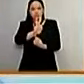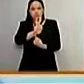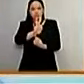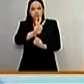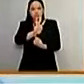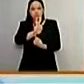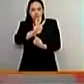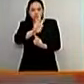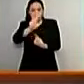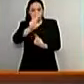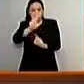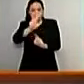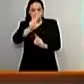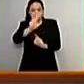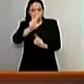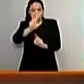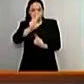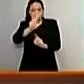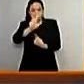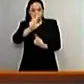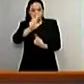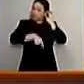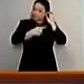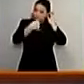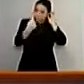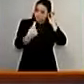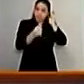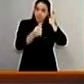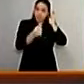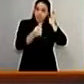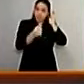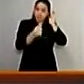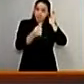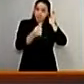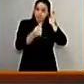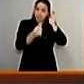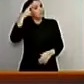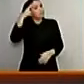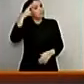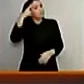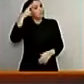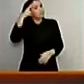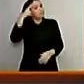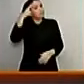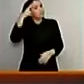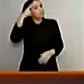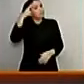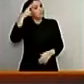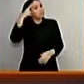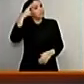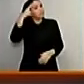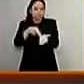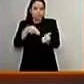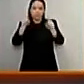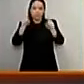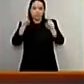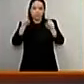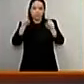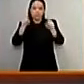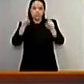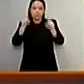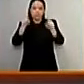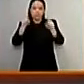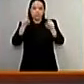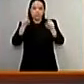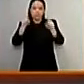3, número ganador de la diaria es el 43 con símbolo de sueños Pantera. En el cuadro del cuerpo representado por el hombro izquierdo,